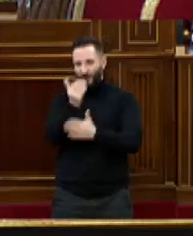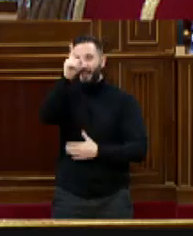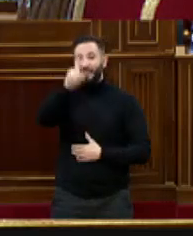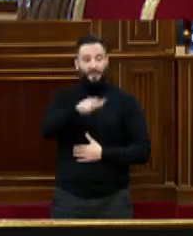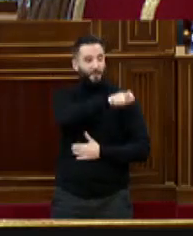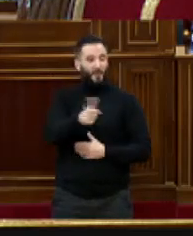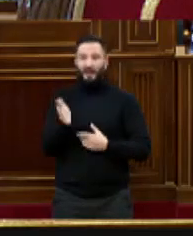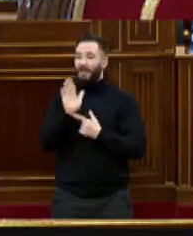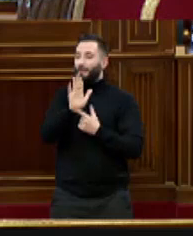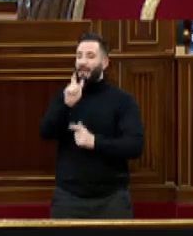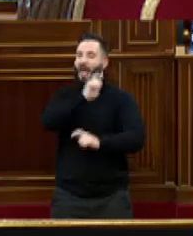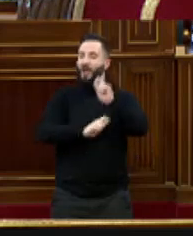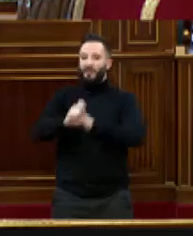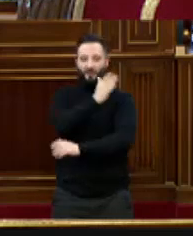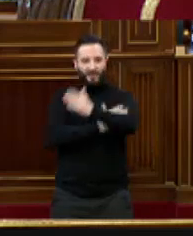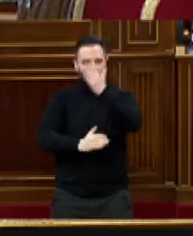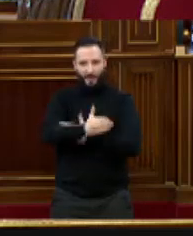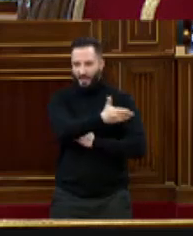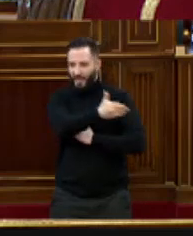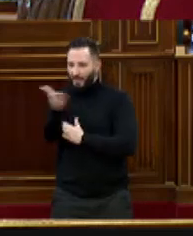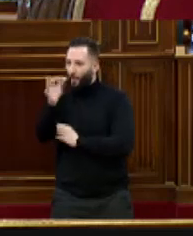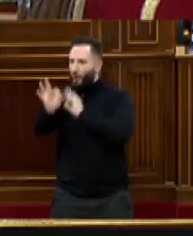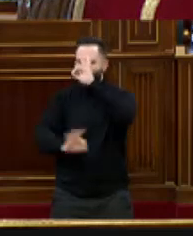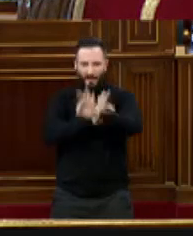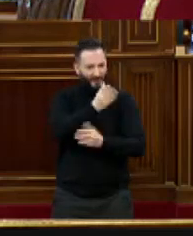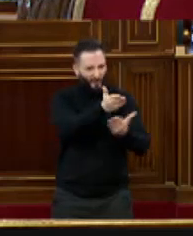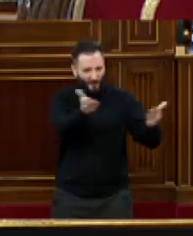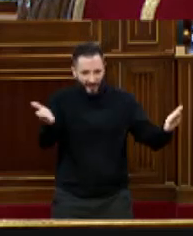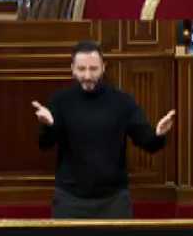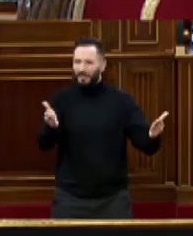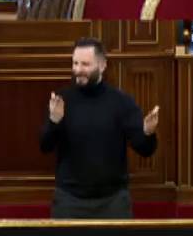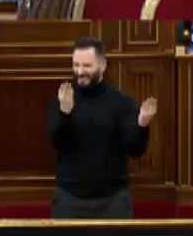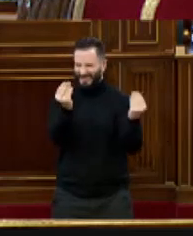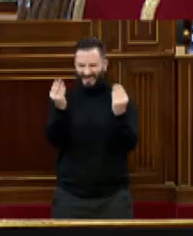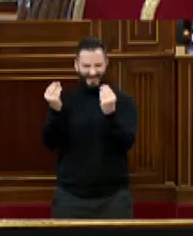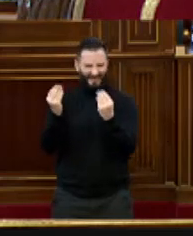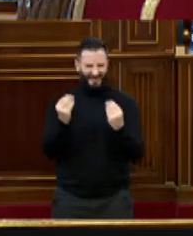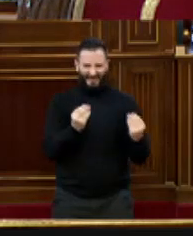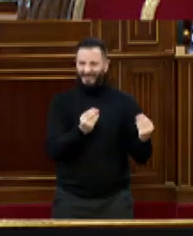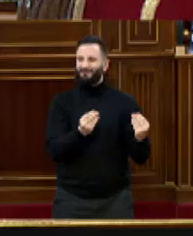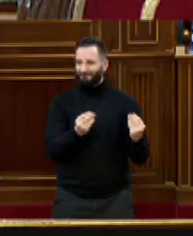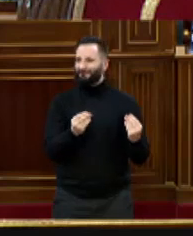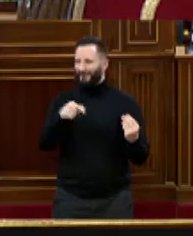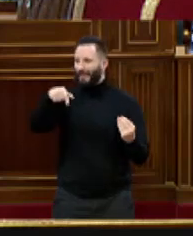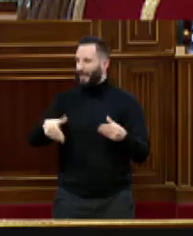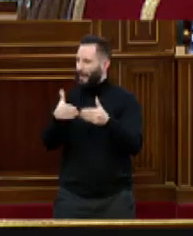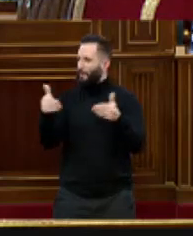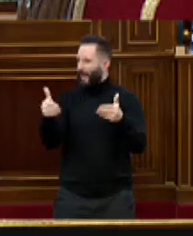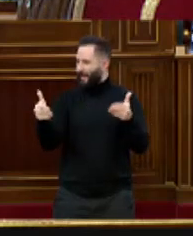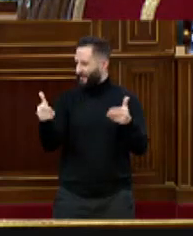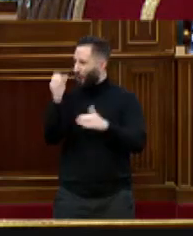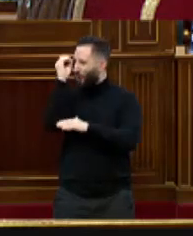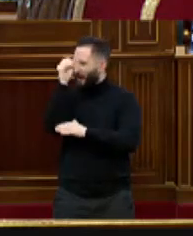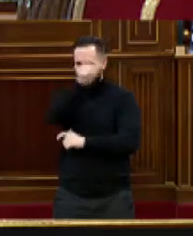representantes de la sociedad civil de la discapacidad de las organizaciones que hay muchos en esta apertura de estas